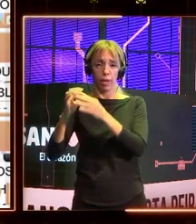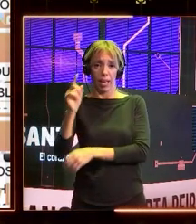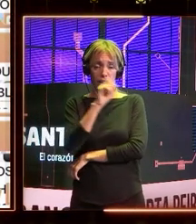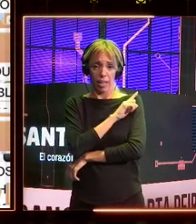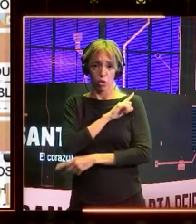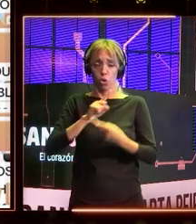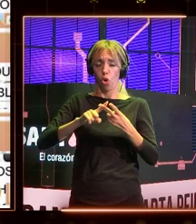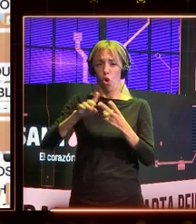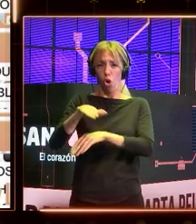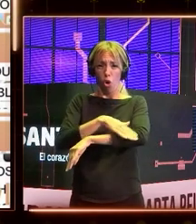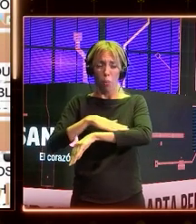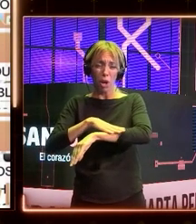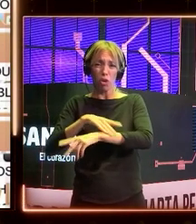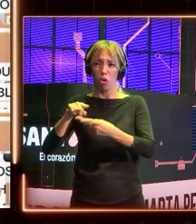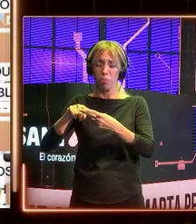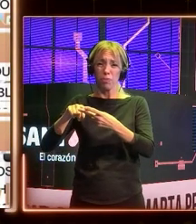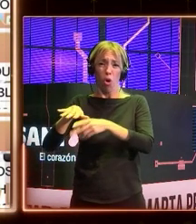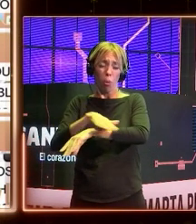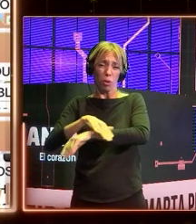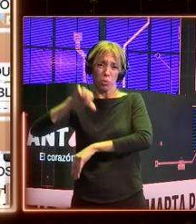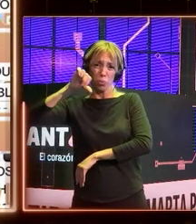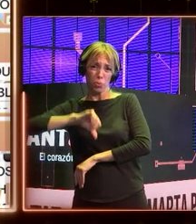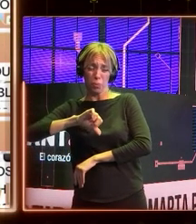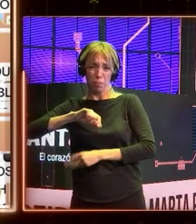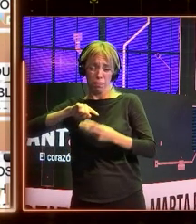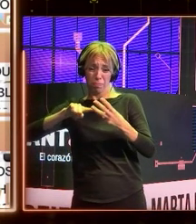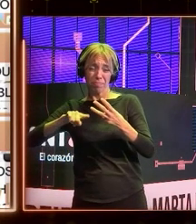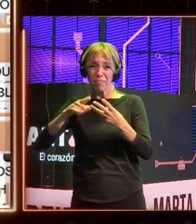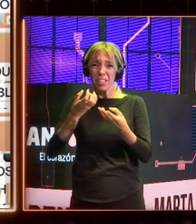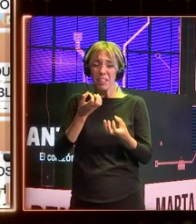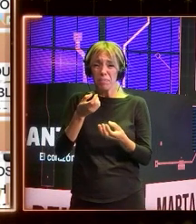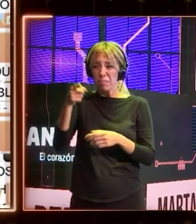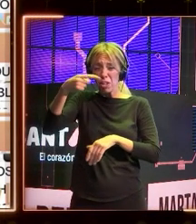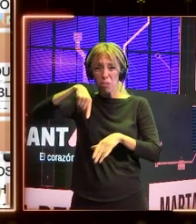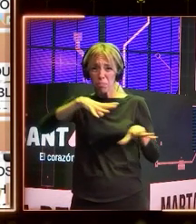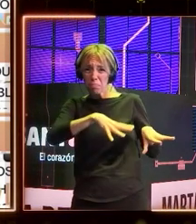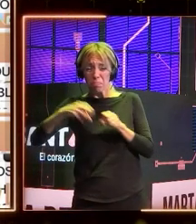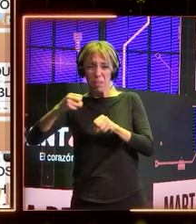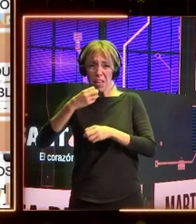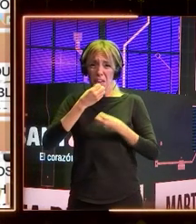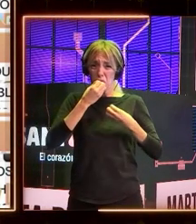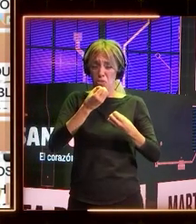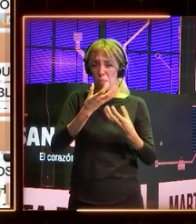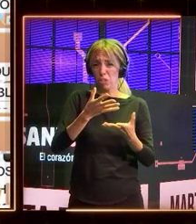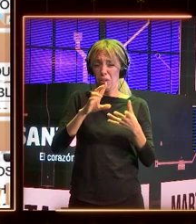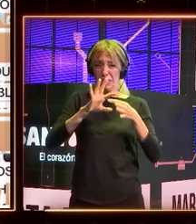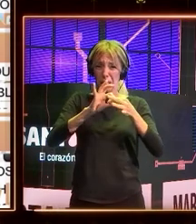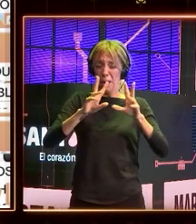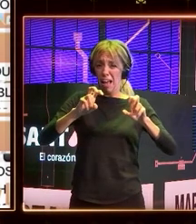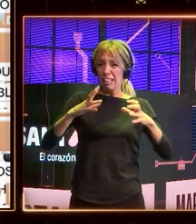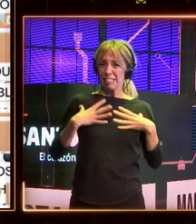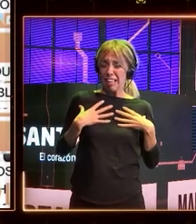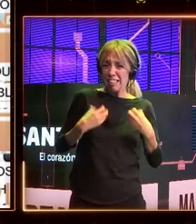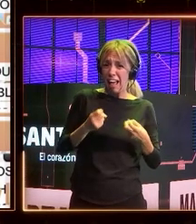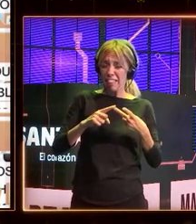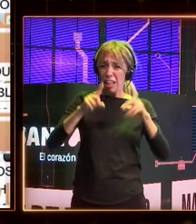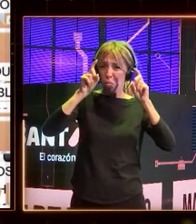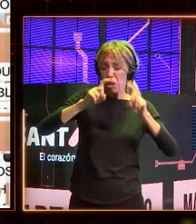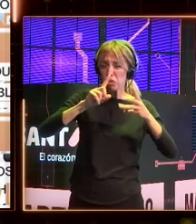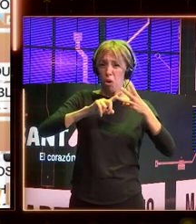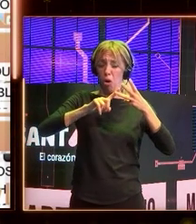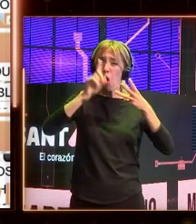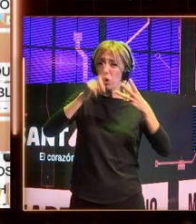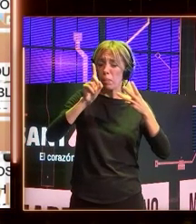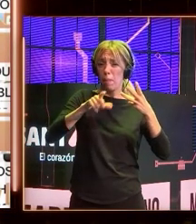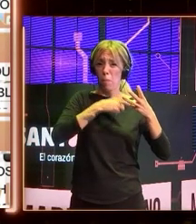gobiernos chungos y no tan chungos, que tiene información de la sanidad, de la educación, sobre todo